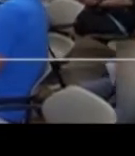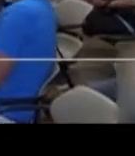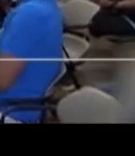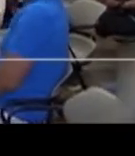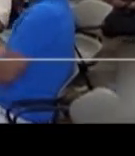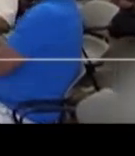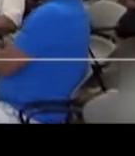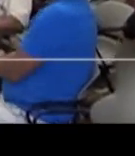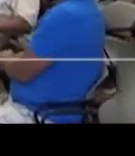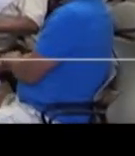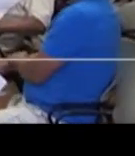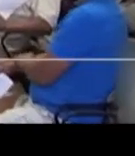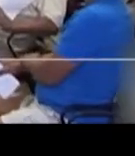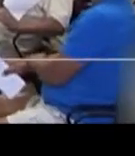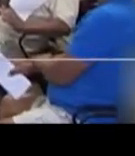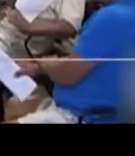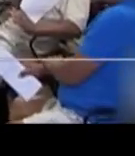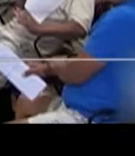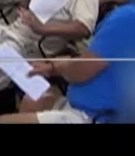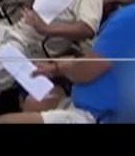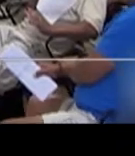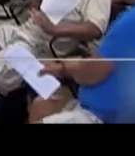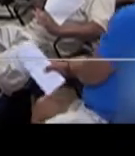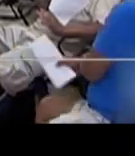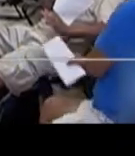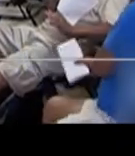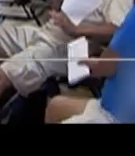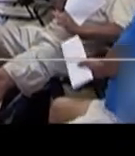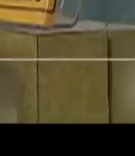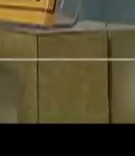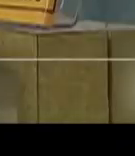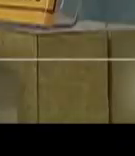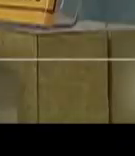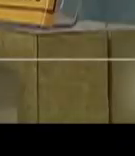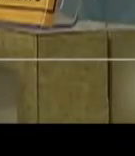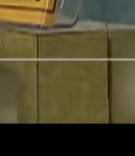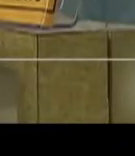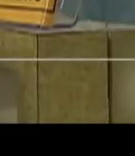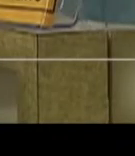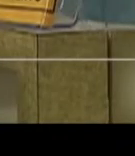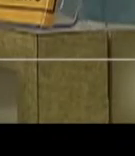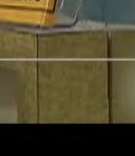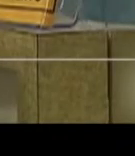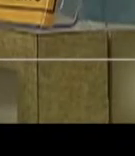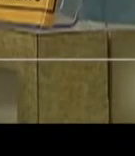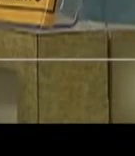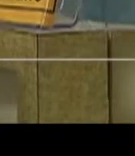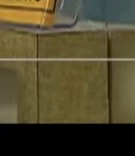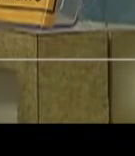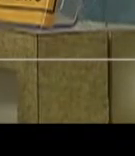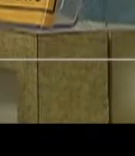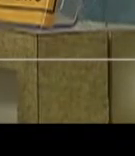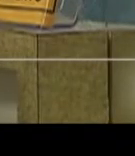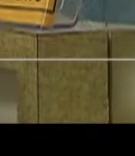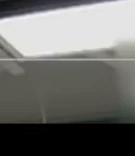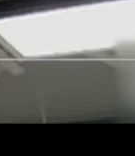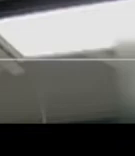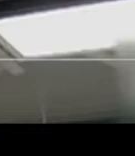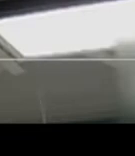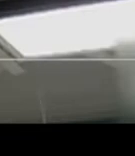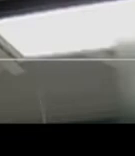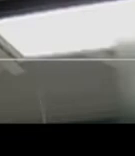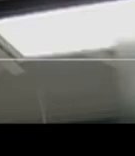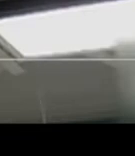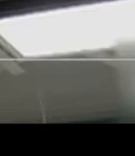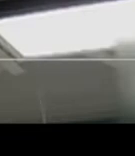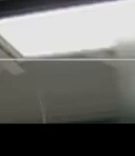va a renovar toda la Cámara de Representantes y también varios escaños de la Cámara